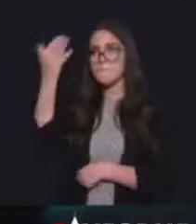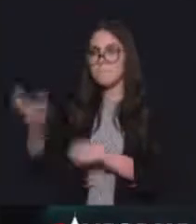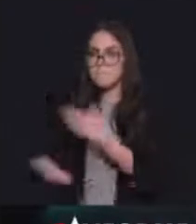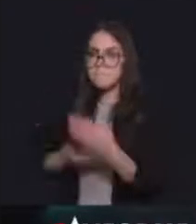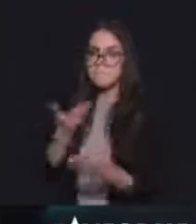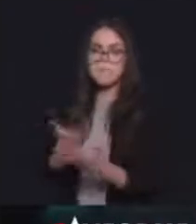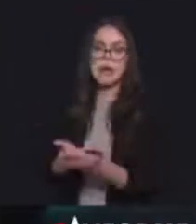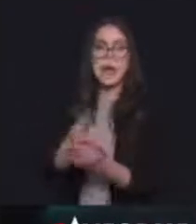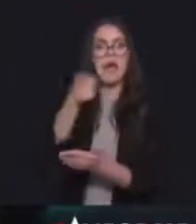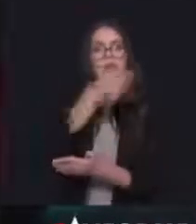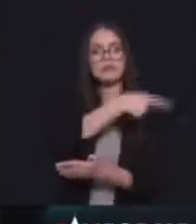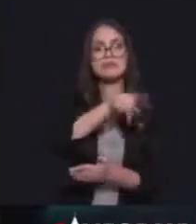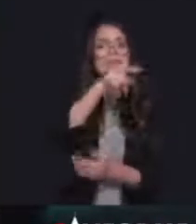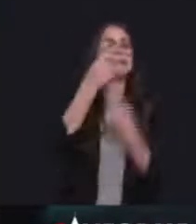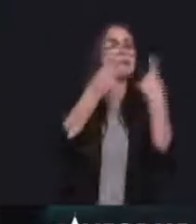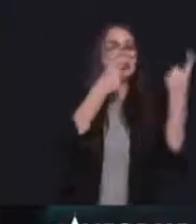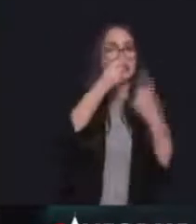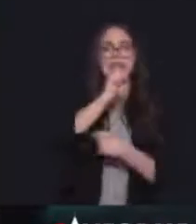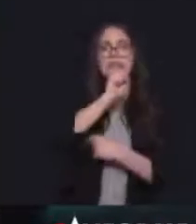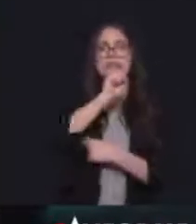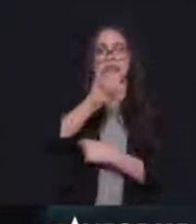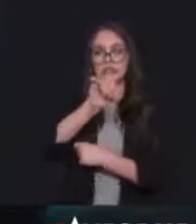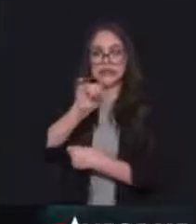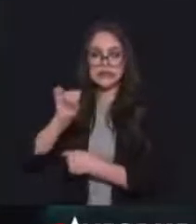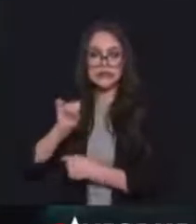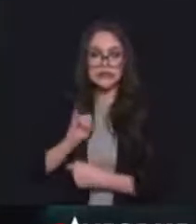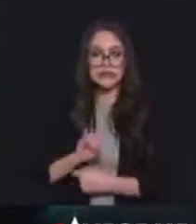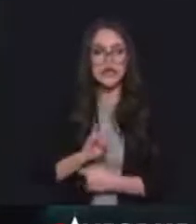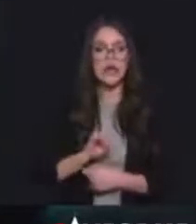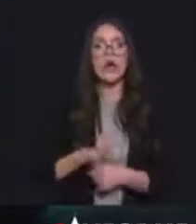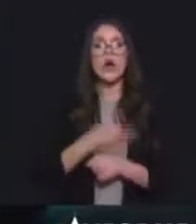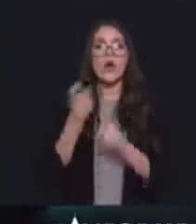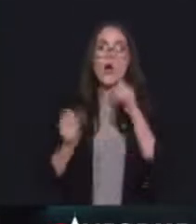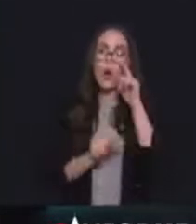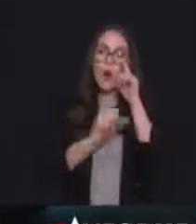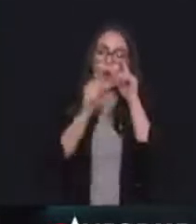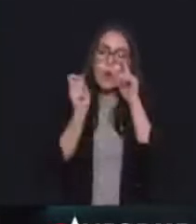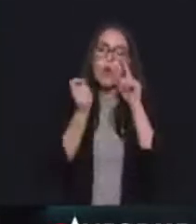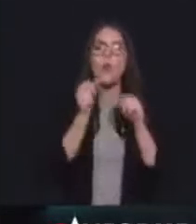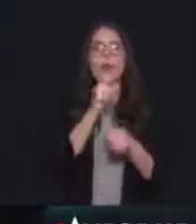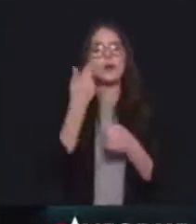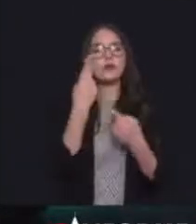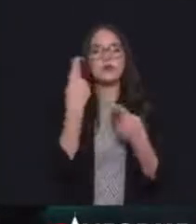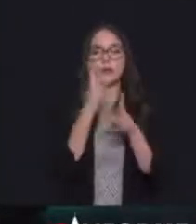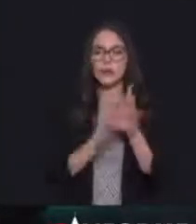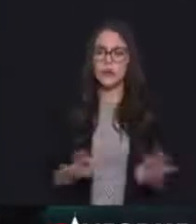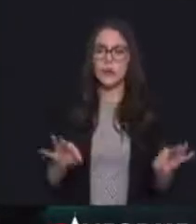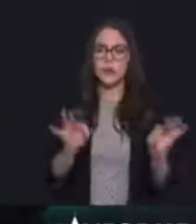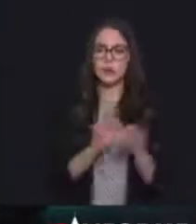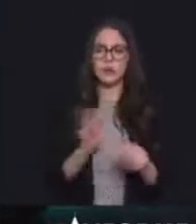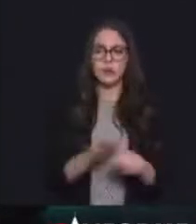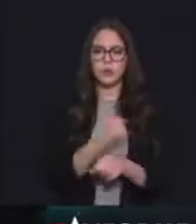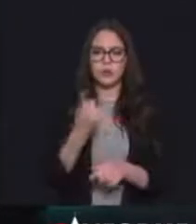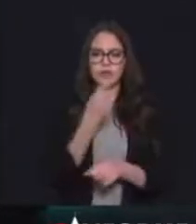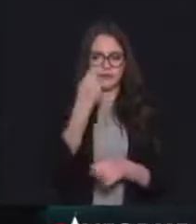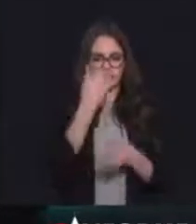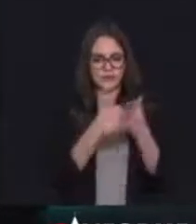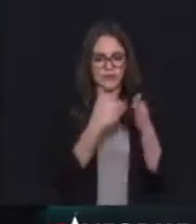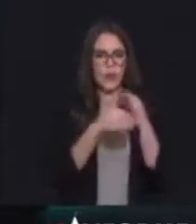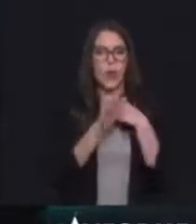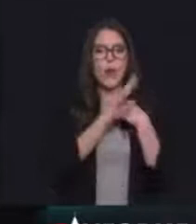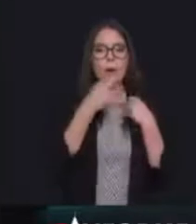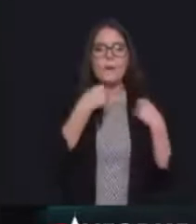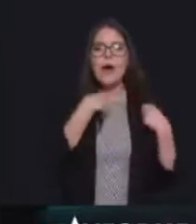eso, sino que también se establecen varias cuestiones que son muy importantes, sobre todo de cara a nuestros